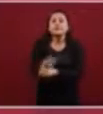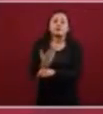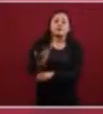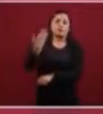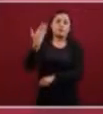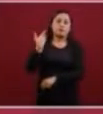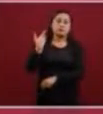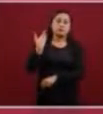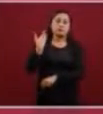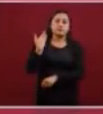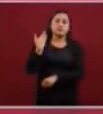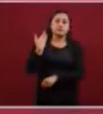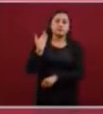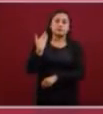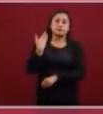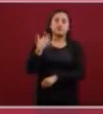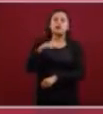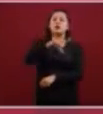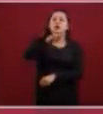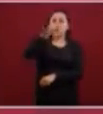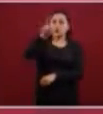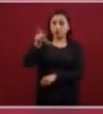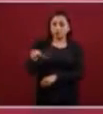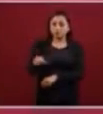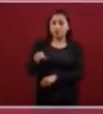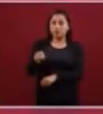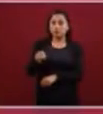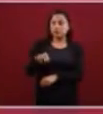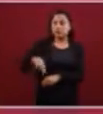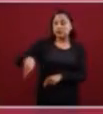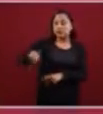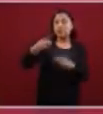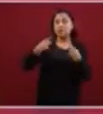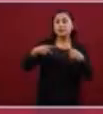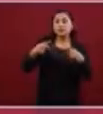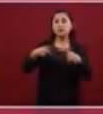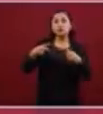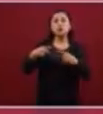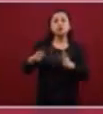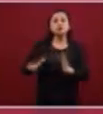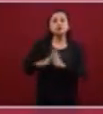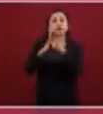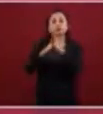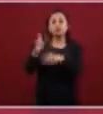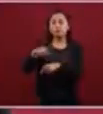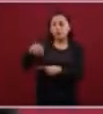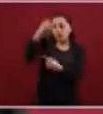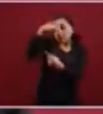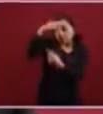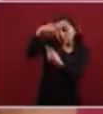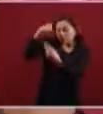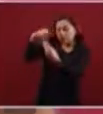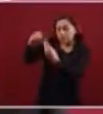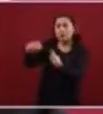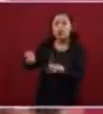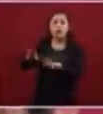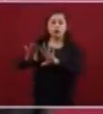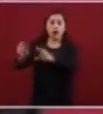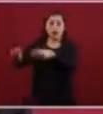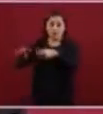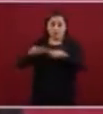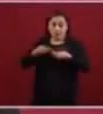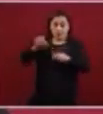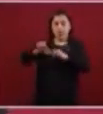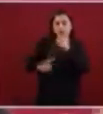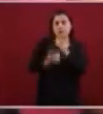conocer opinión de las partes. Yo tengo una información que me dieron en la